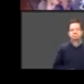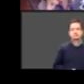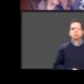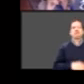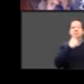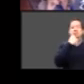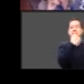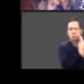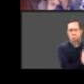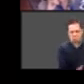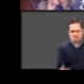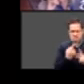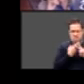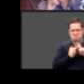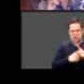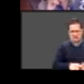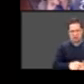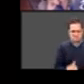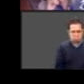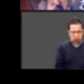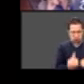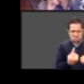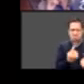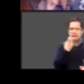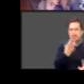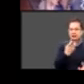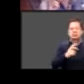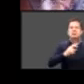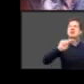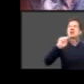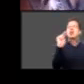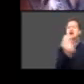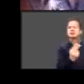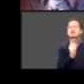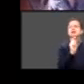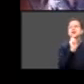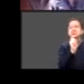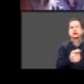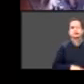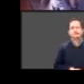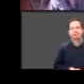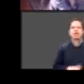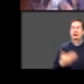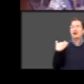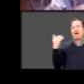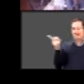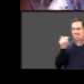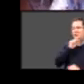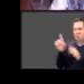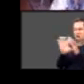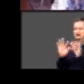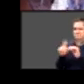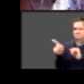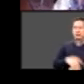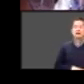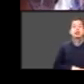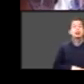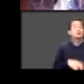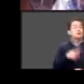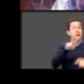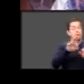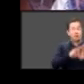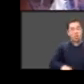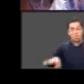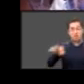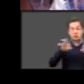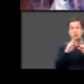ya también se ha mencionado es muy importante que la atención en los primeros años de vida pueda darse de